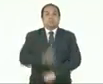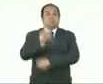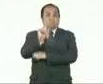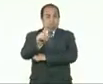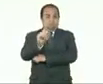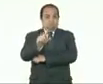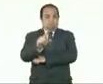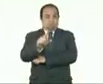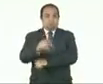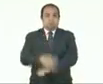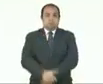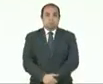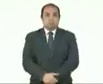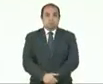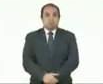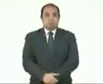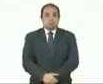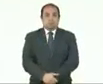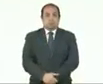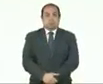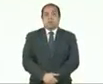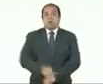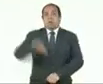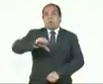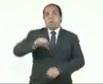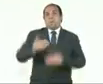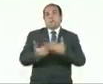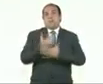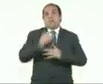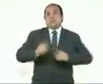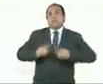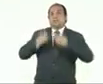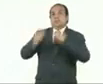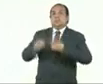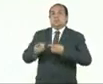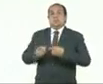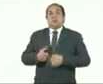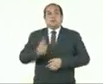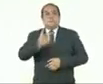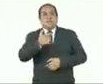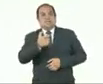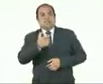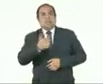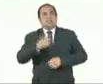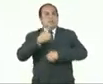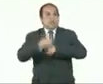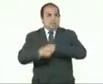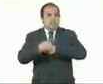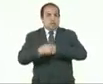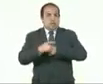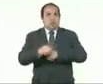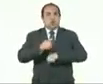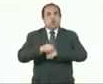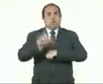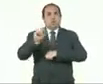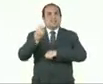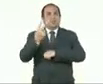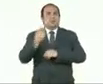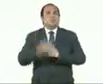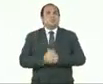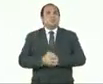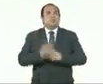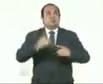También en esta mañana se entregó un revólver en mal estado, calibre 22, se le